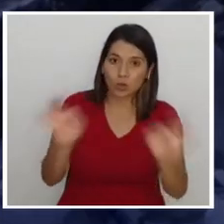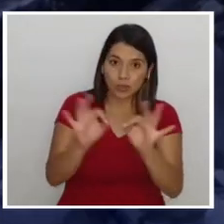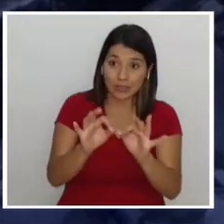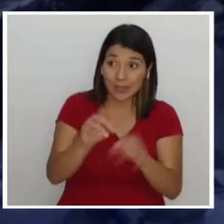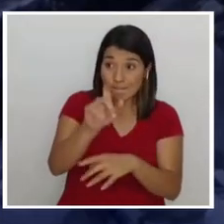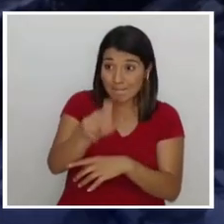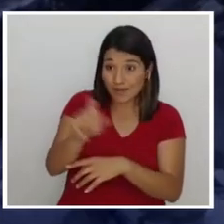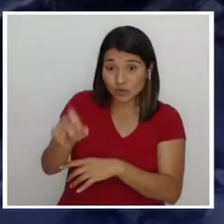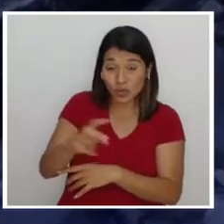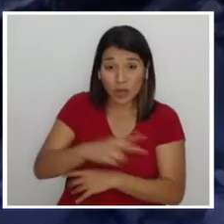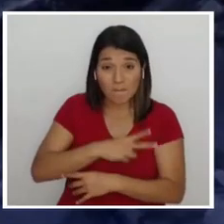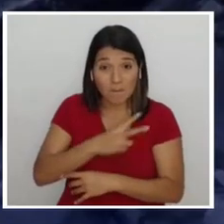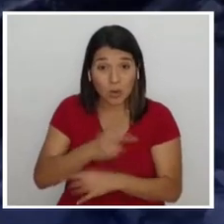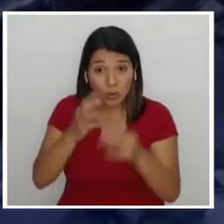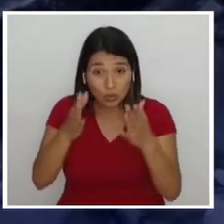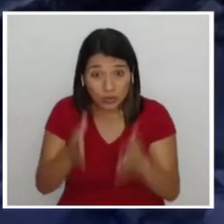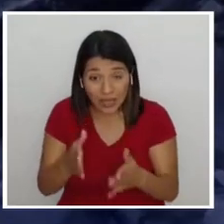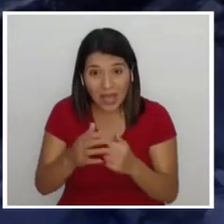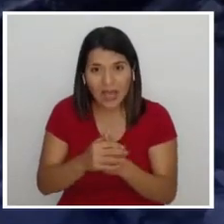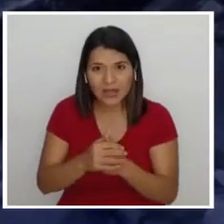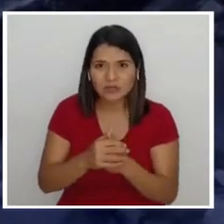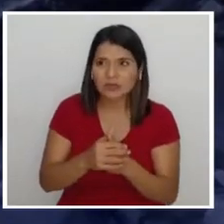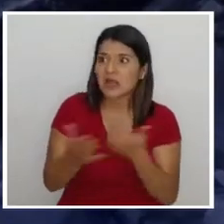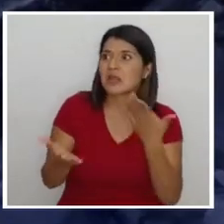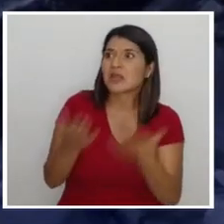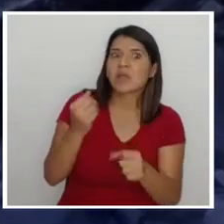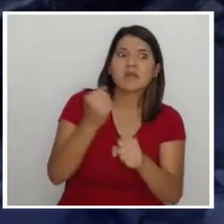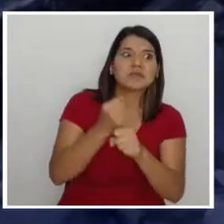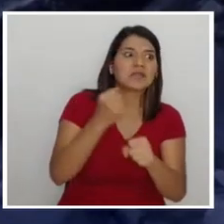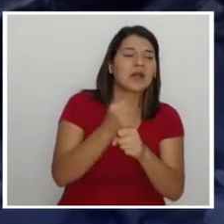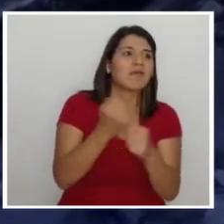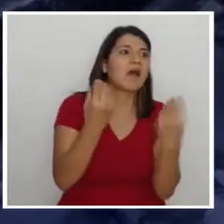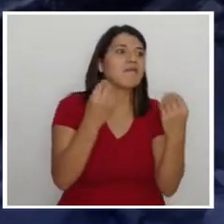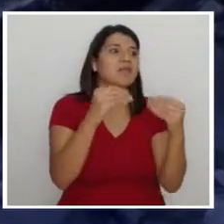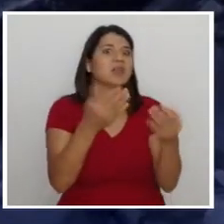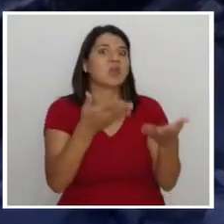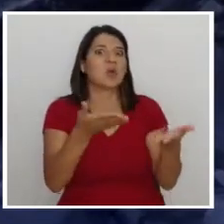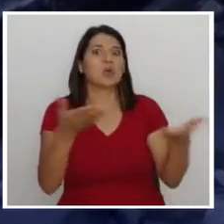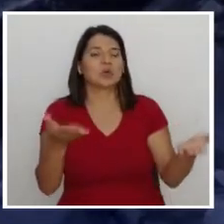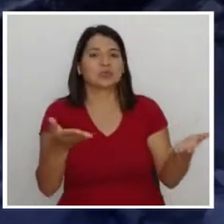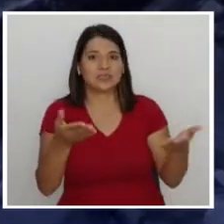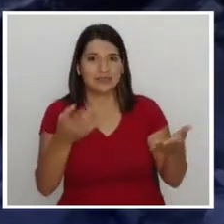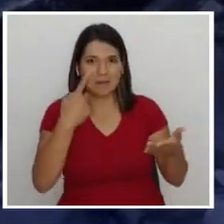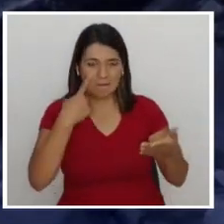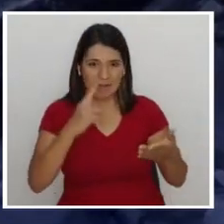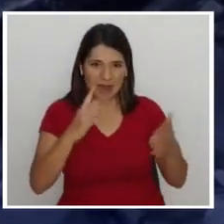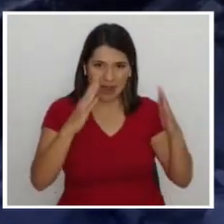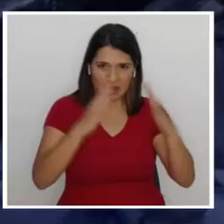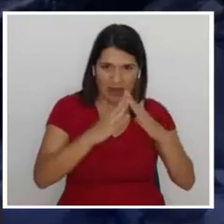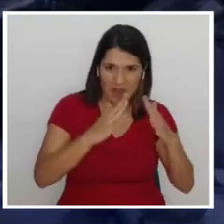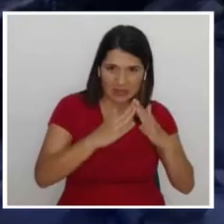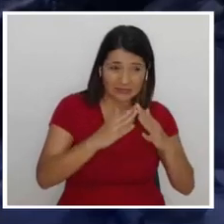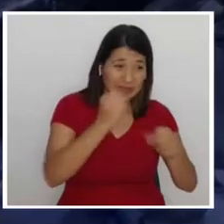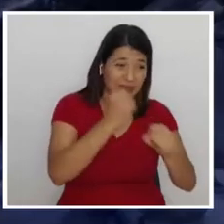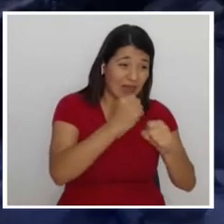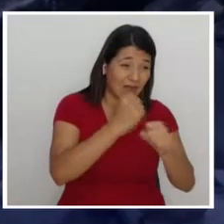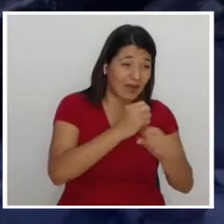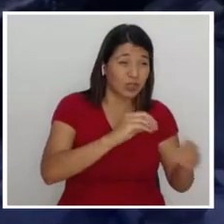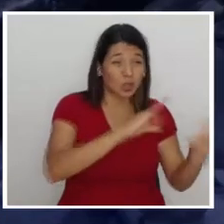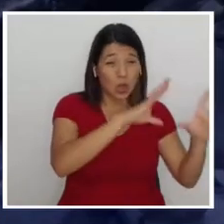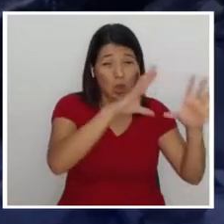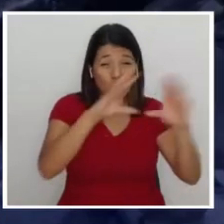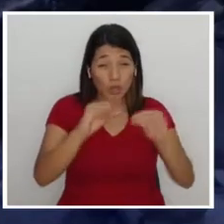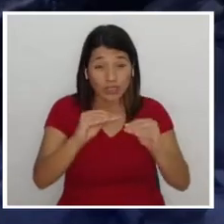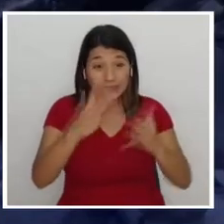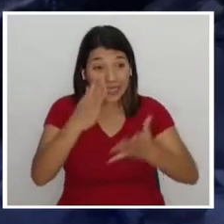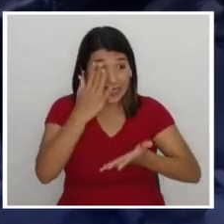el que tal vez trabaja en una tienda de electrodomésticos y después de haber trabajado todo el día sale y se va y se pone su uniforme y se